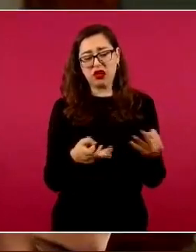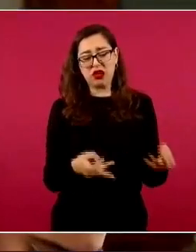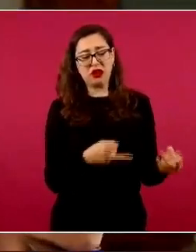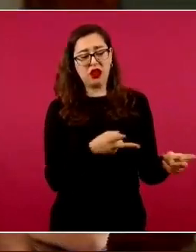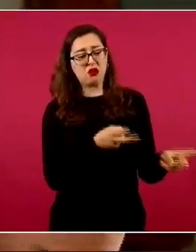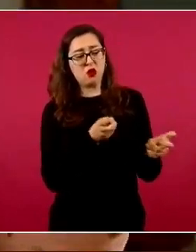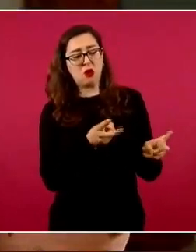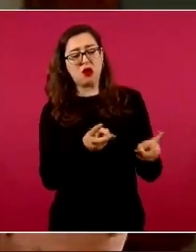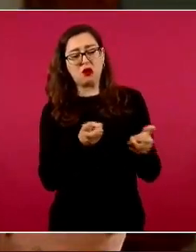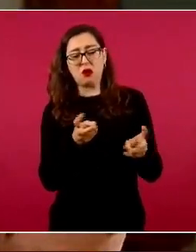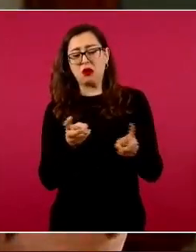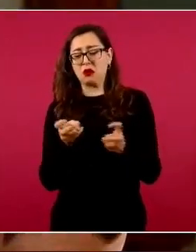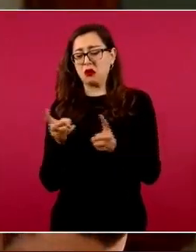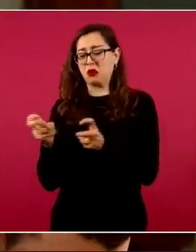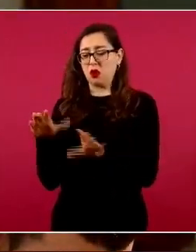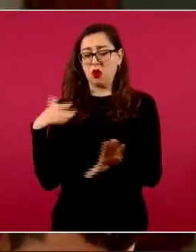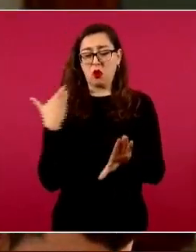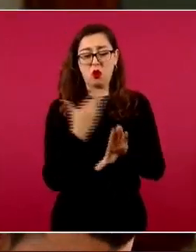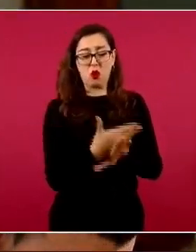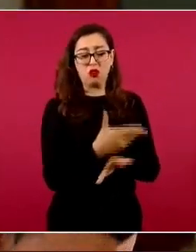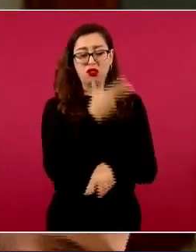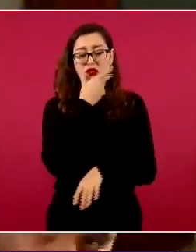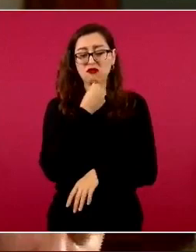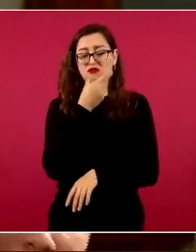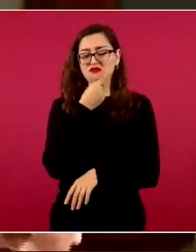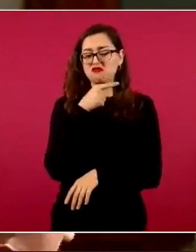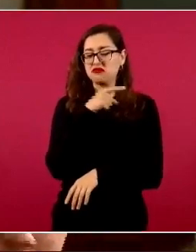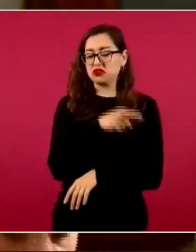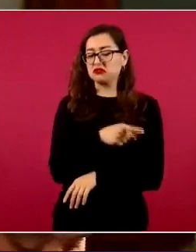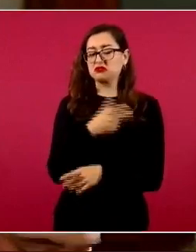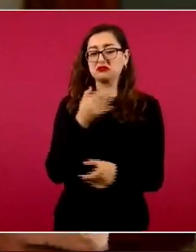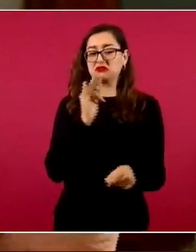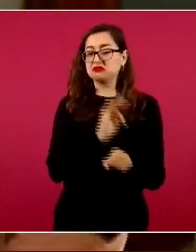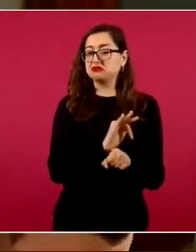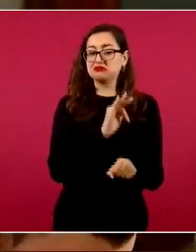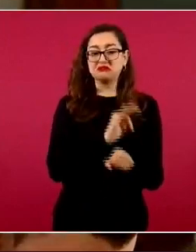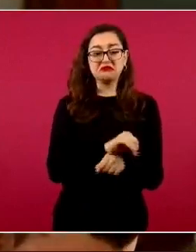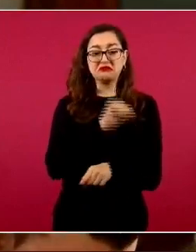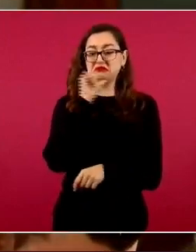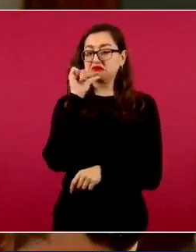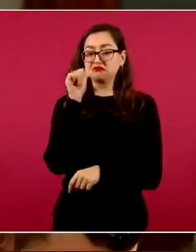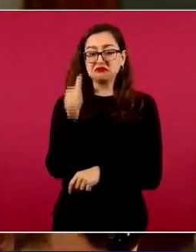están atropellando a este hombre de origen maya. Presidente, ¿cómo